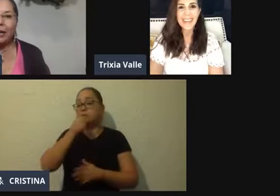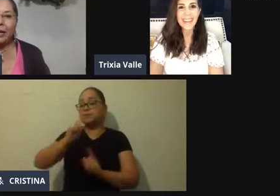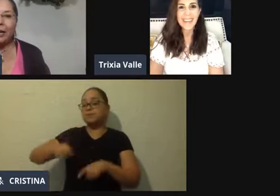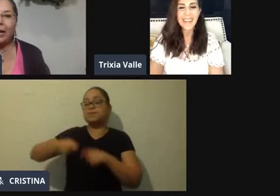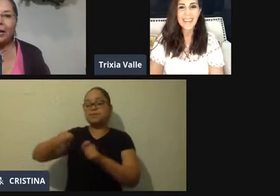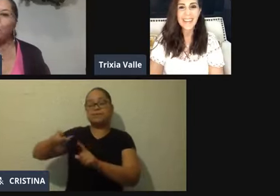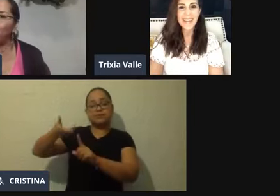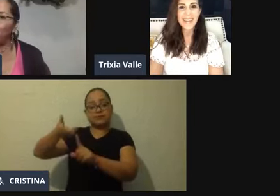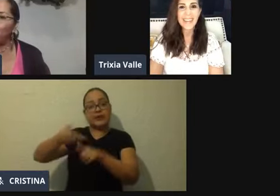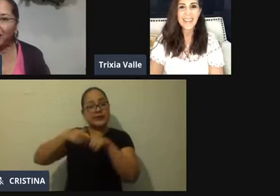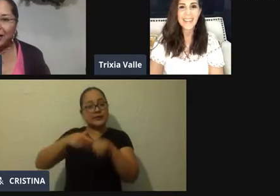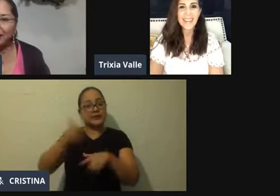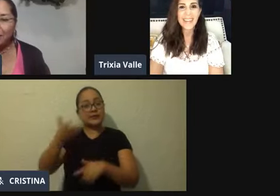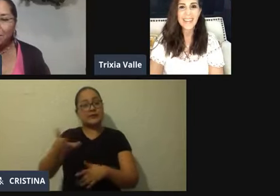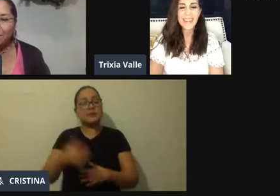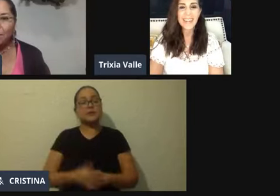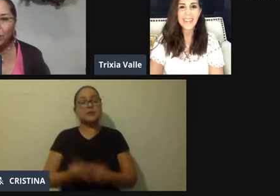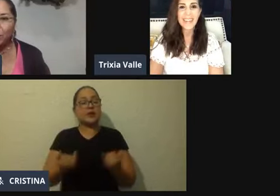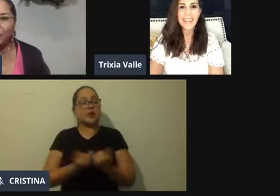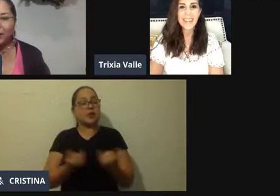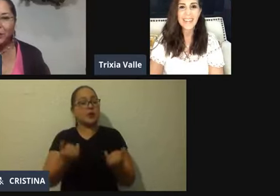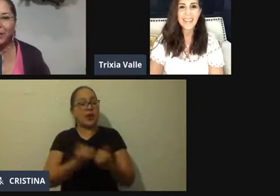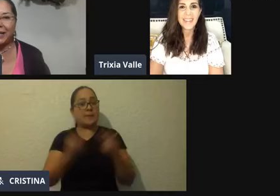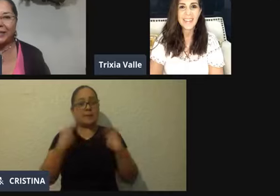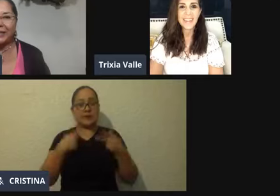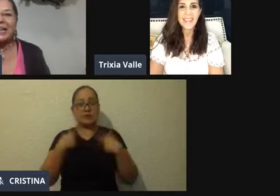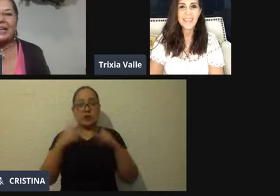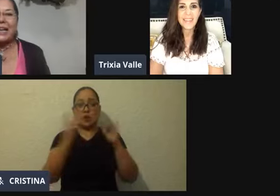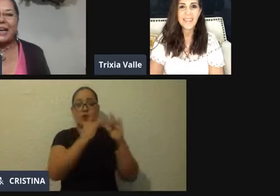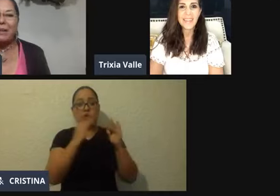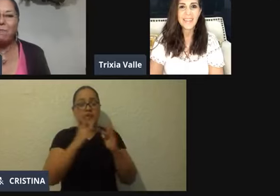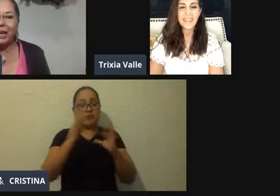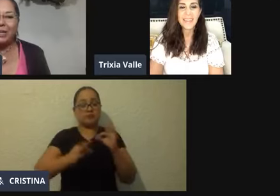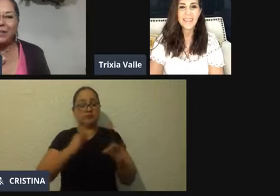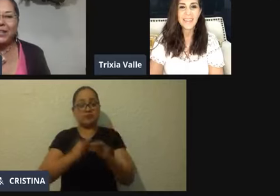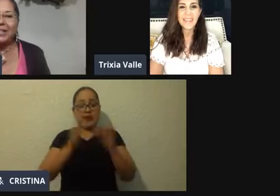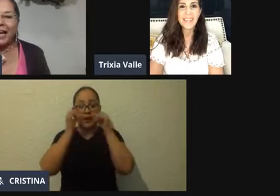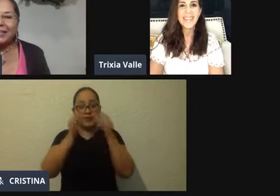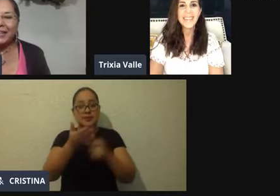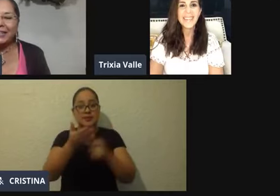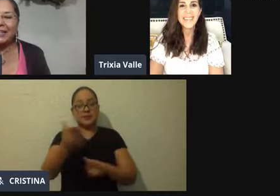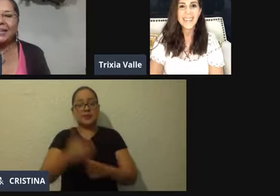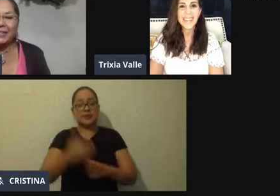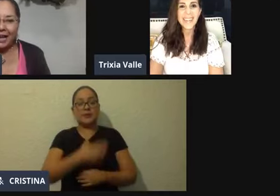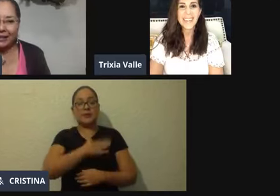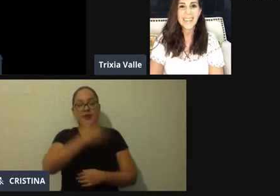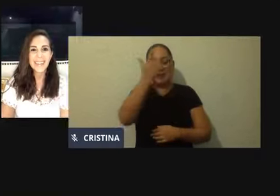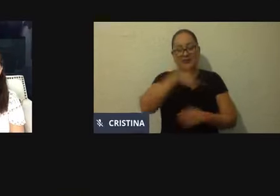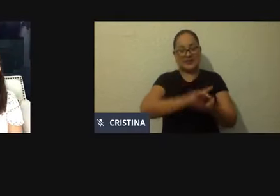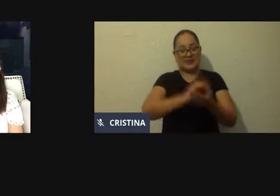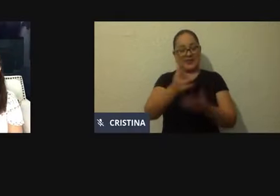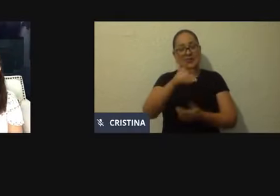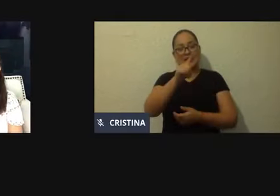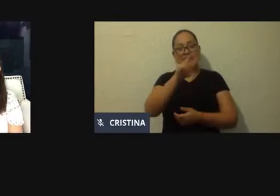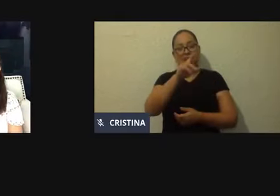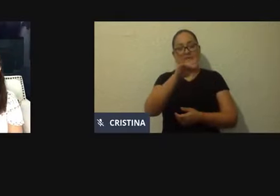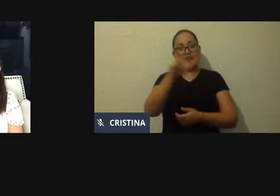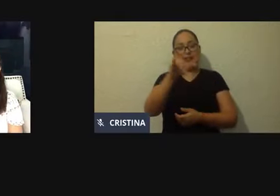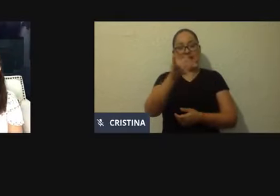y el auditorio, que ya está más que puesto para escucharte. Buenas noches. Gracias, Trixia.